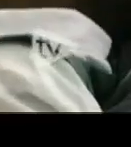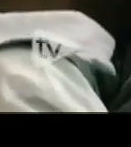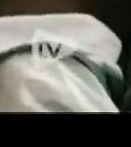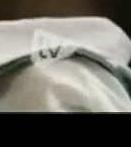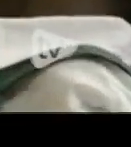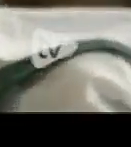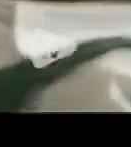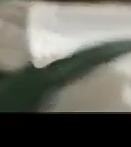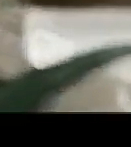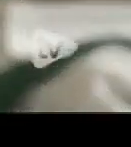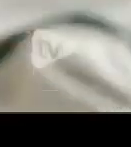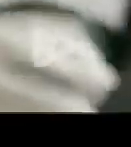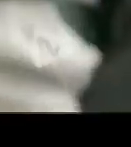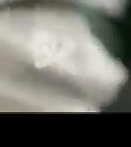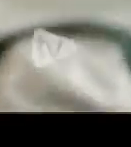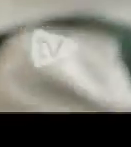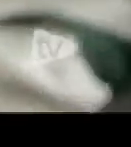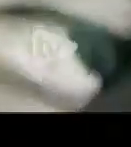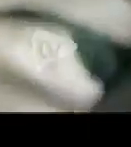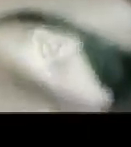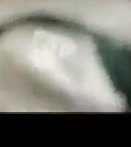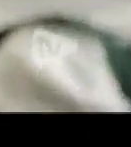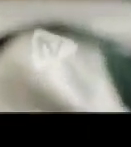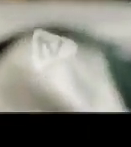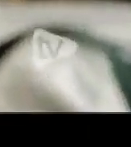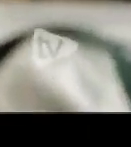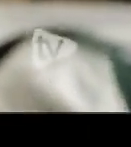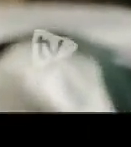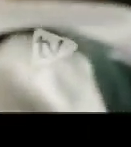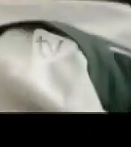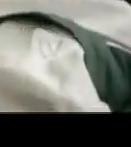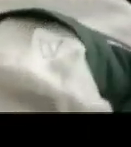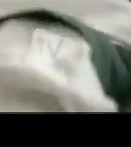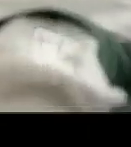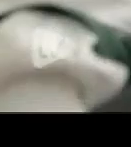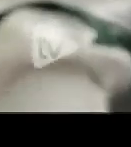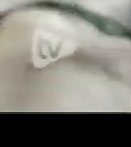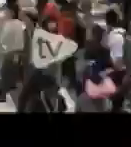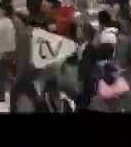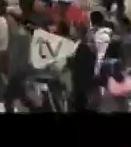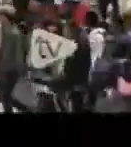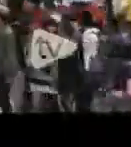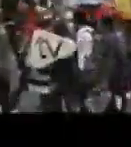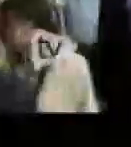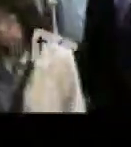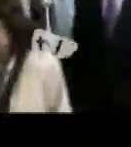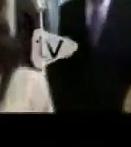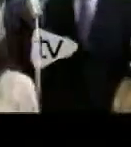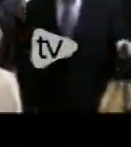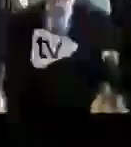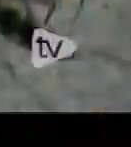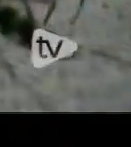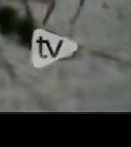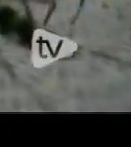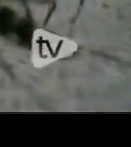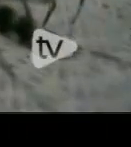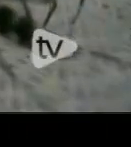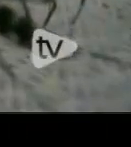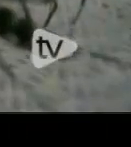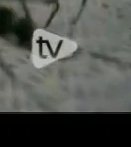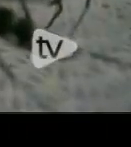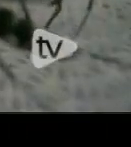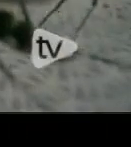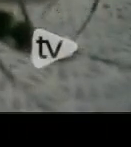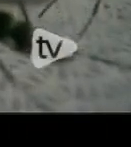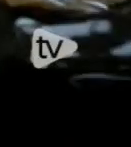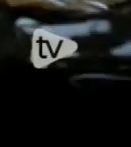El Zika, la chikungunya, la malaria, el virus del Nilo han consumido la vida de niños alrededor del mundo. Las enfermedades causadas por